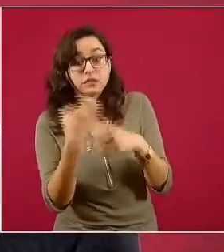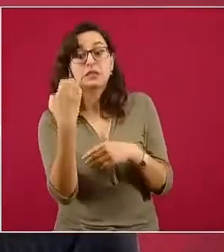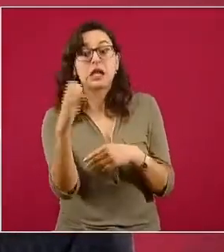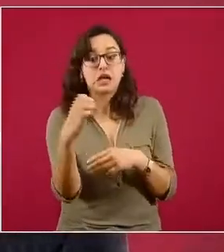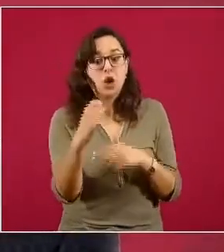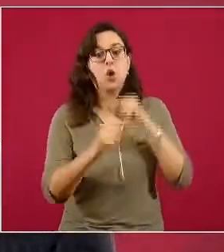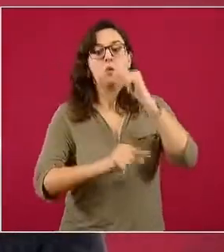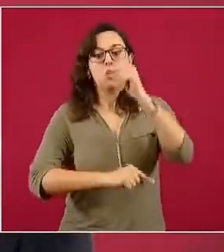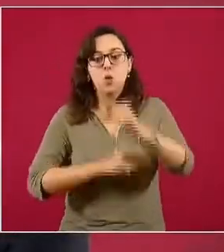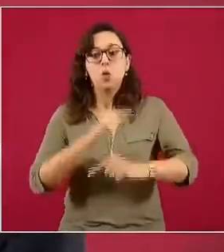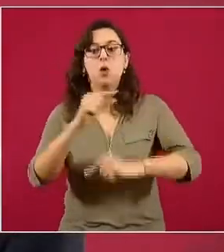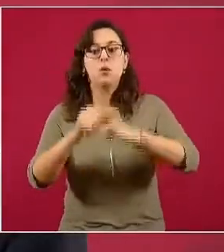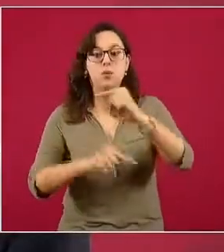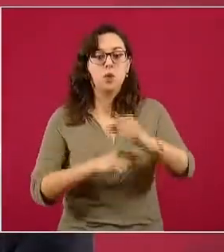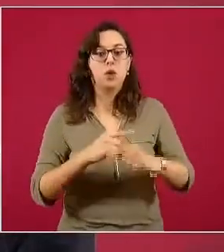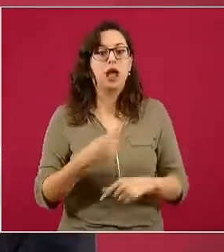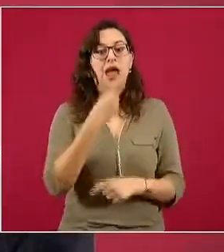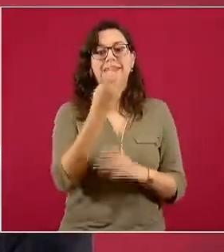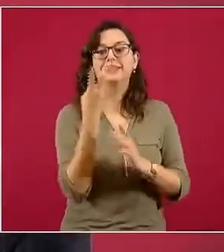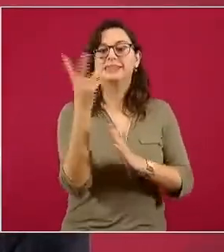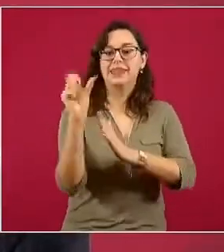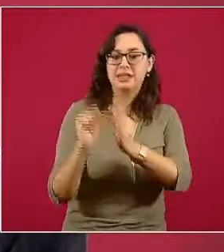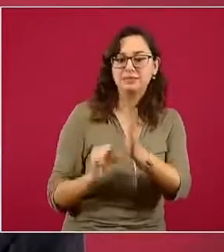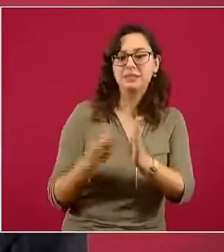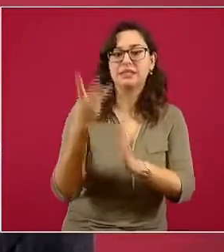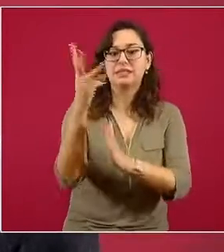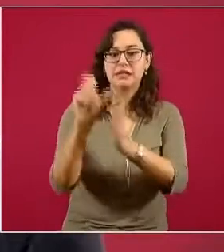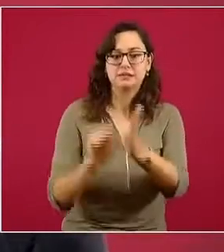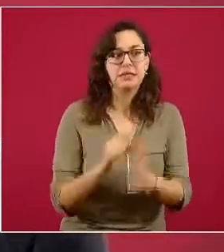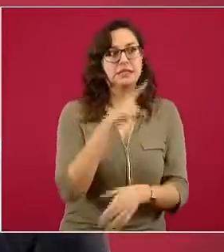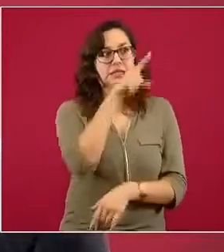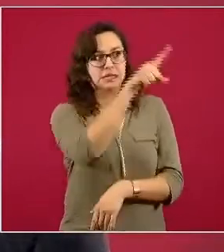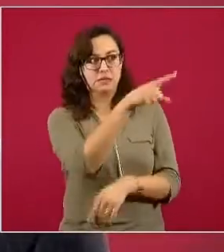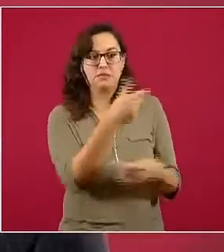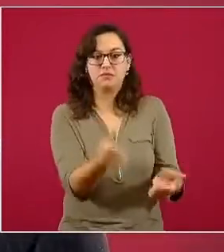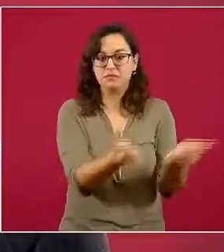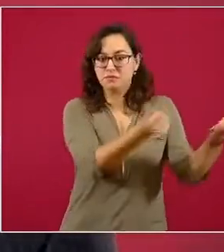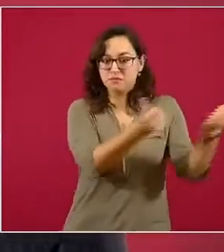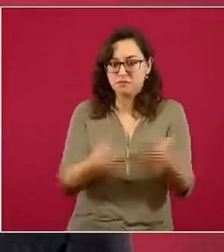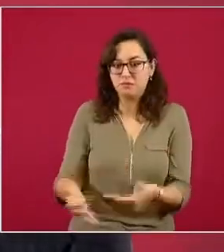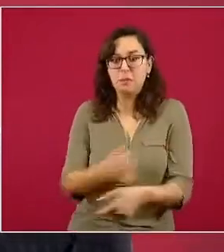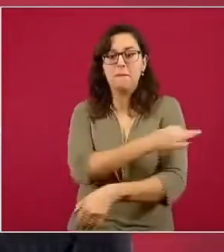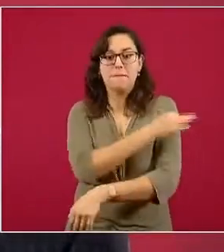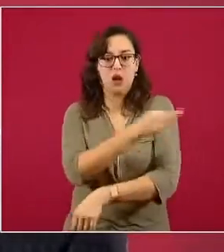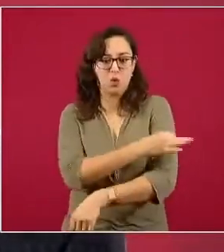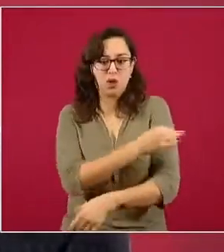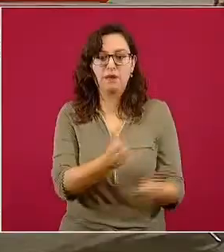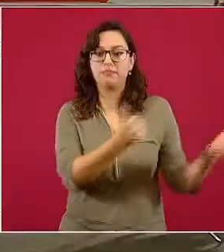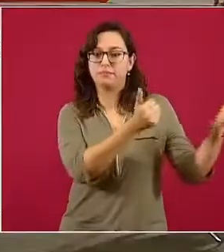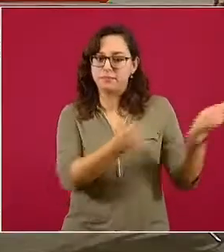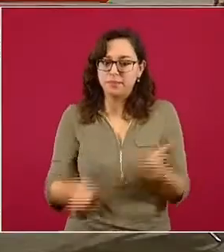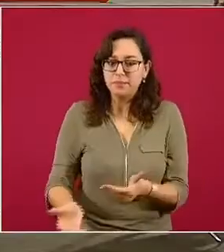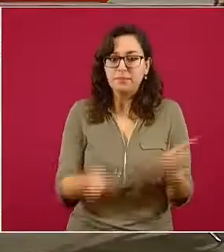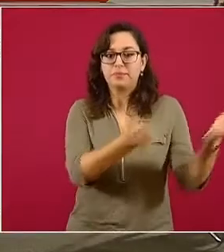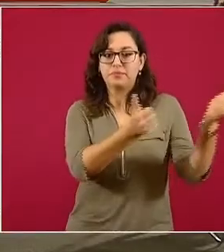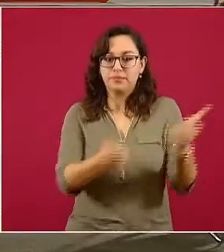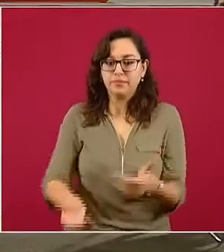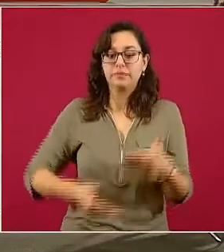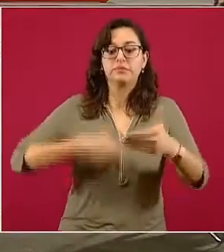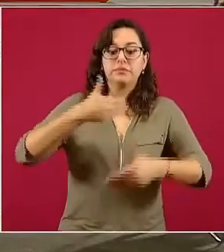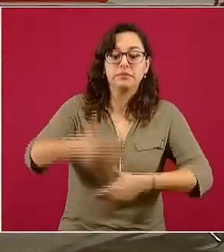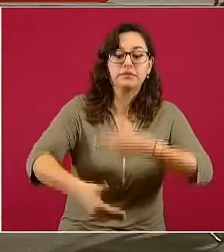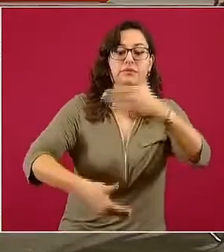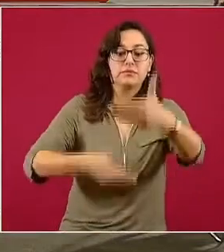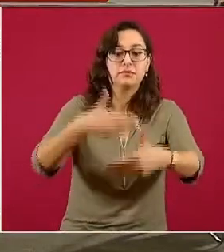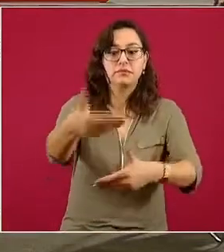irnos entregando en bloques trimestrales las distintas dotaciones. Están previstas en el contrato